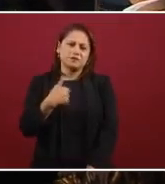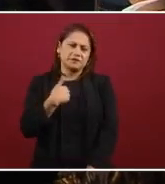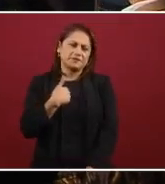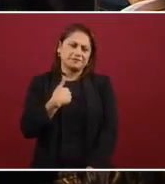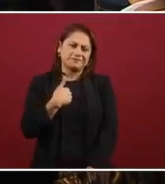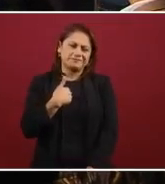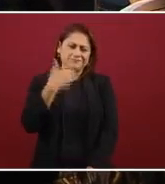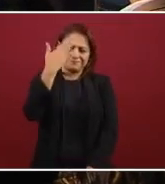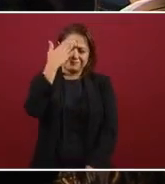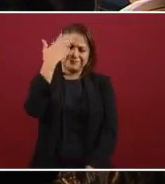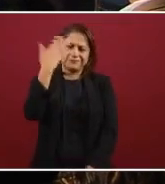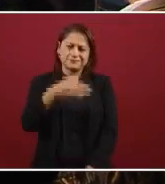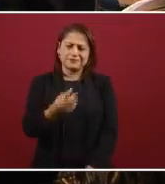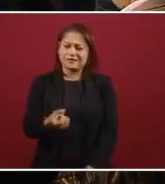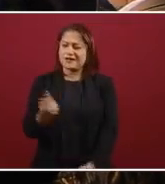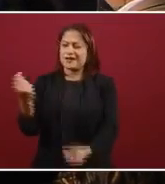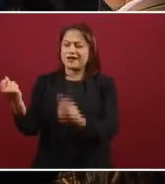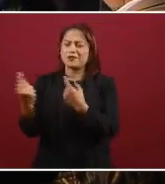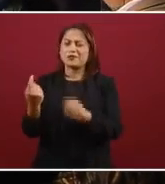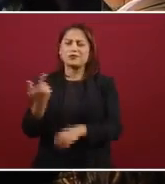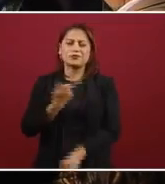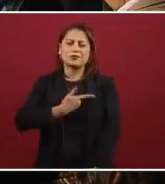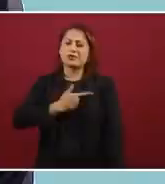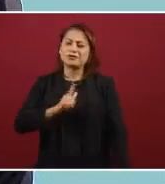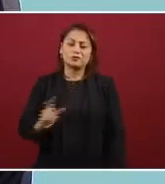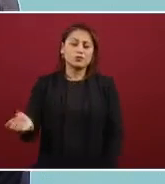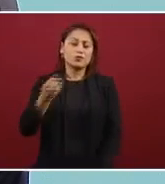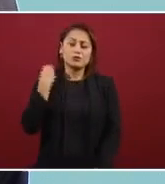no les gusten las mañaneras, ¿no?